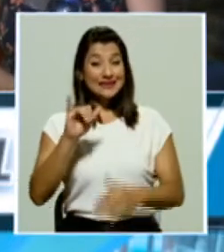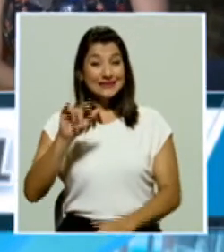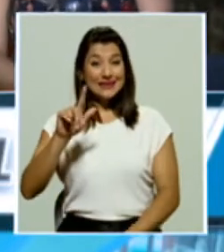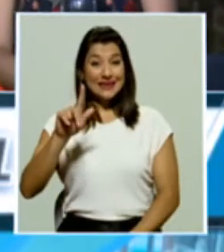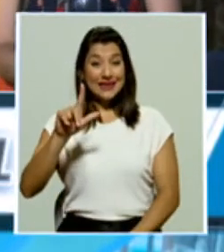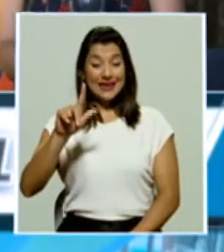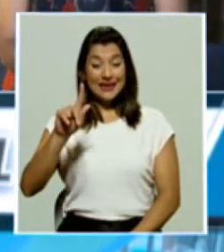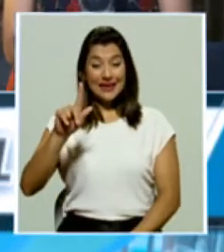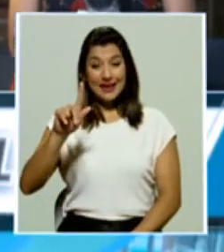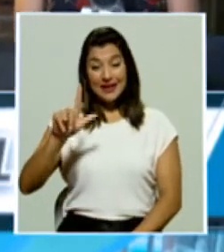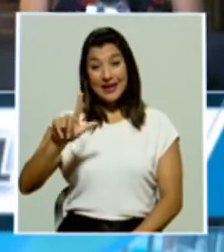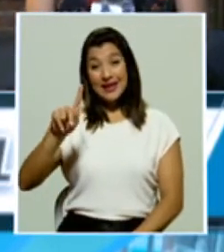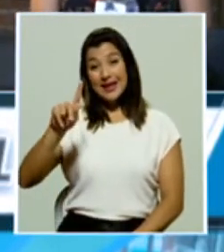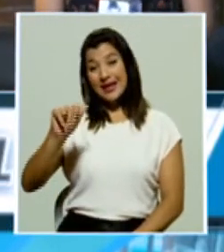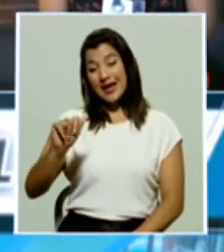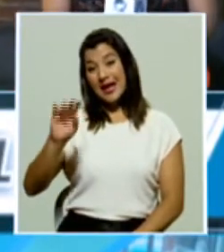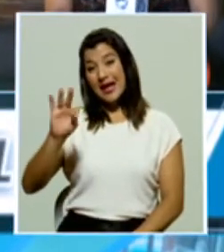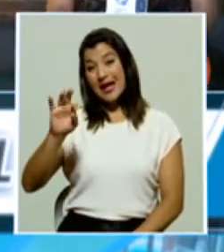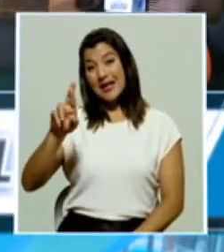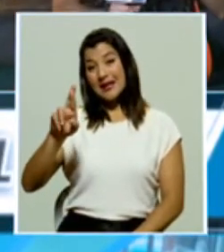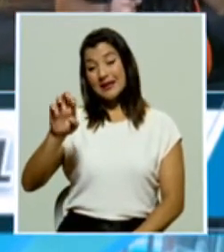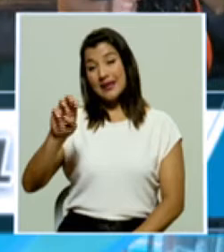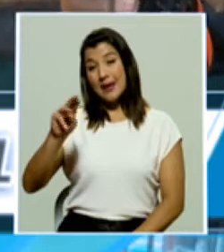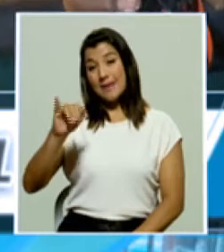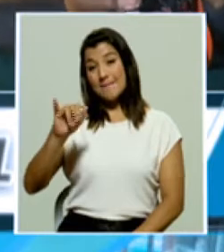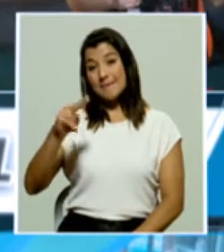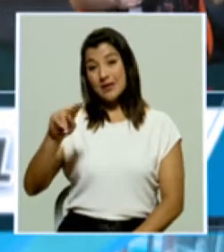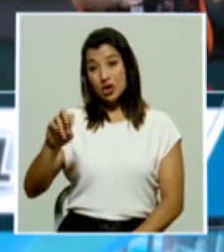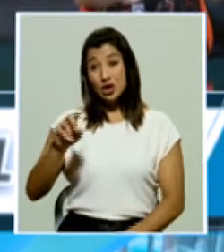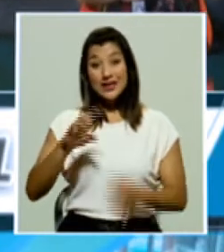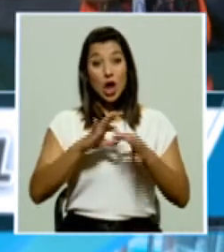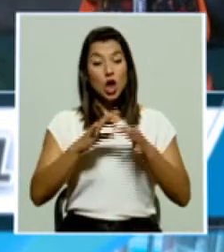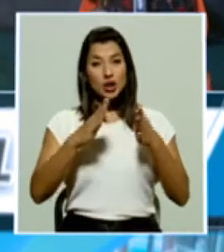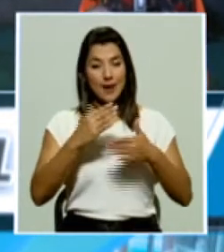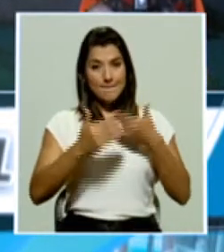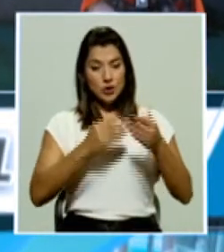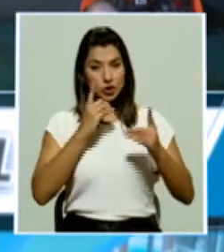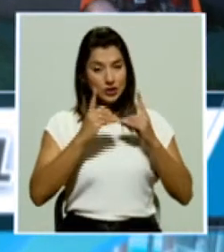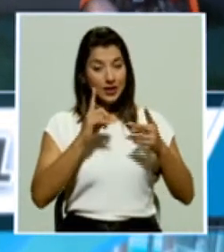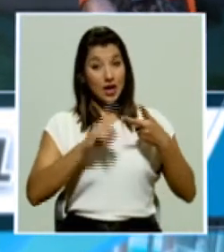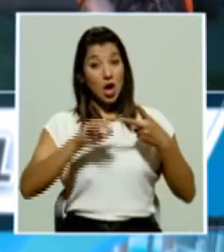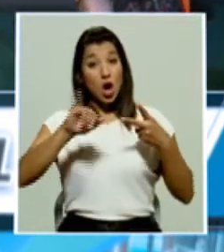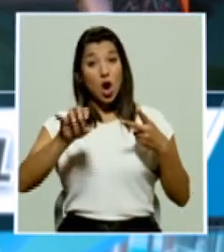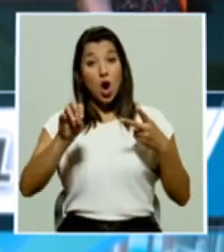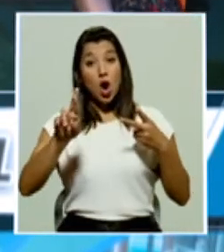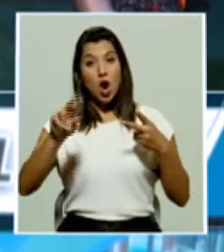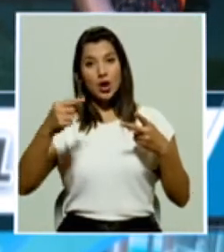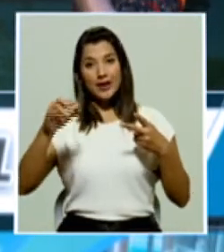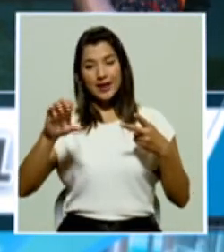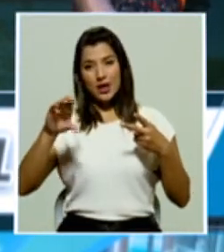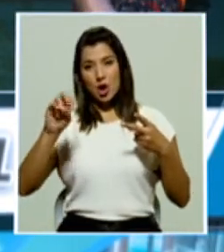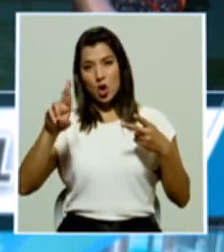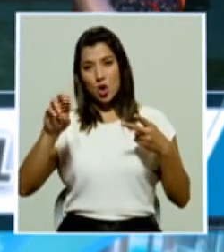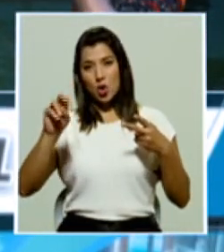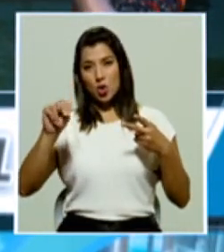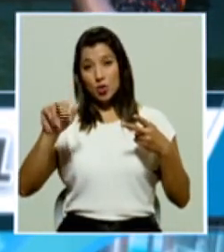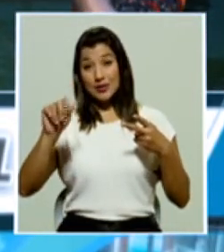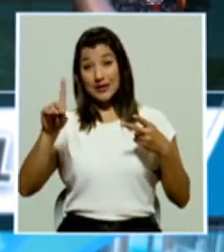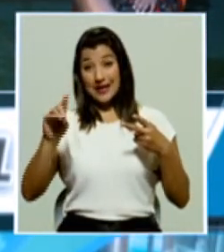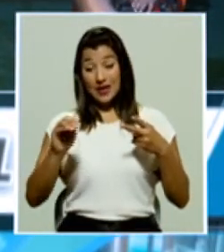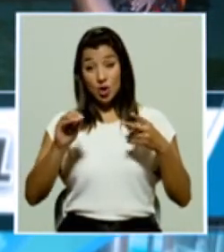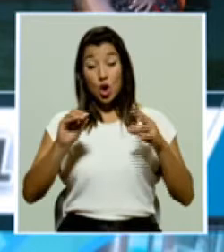Tremiño, facilitadora de este proceso de diálogo, Jorge Coronado, del